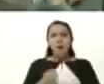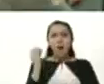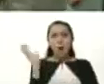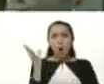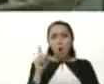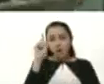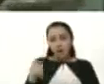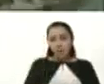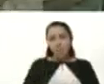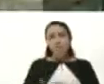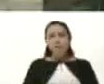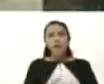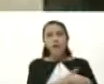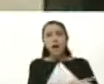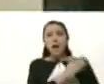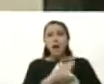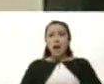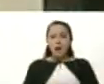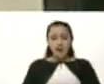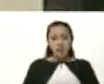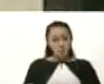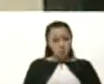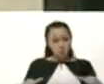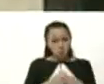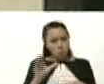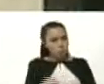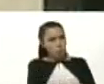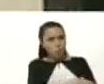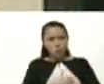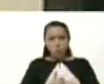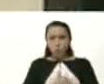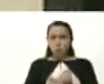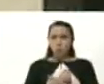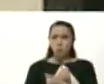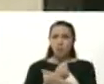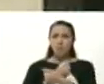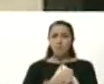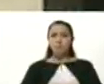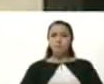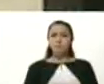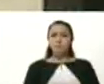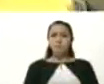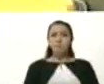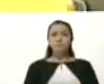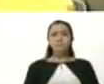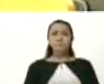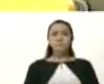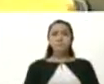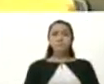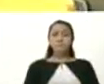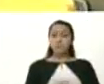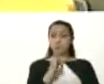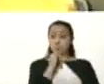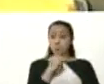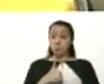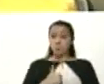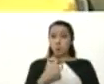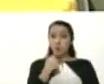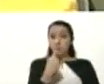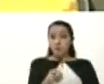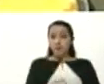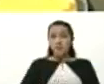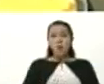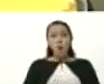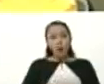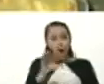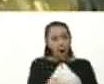que nosotros abrazamos, esa es la serenata que nosotros amamos. Y ellos andan, como lo digo yo en uno de mis mensajes, ellos son la